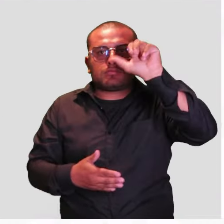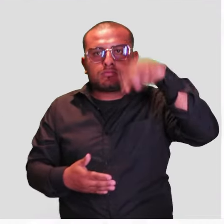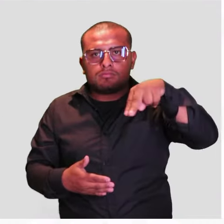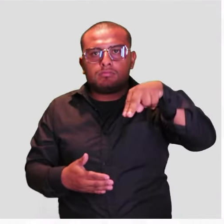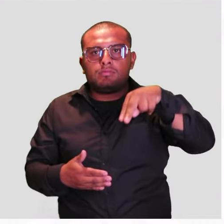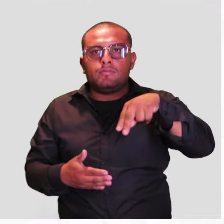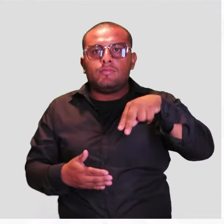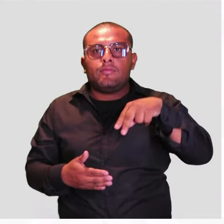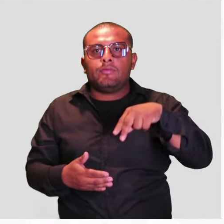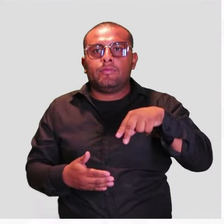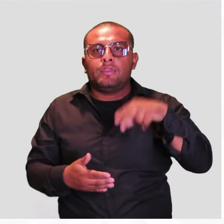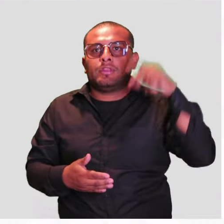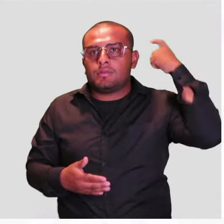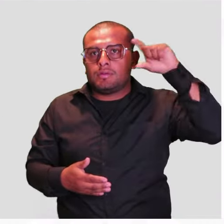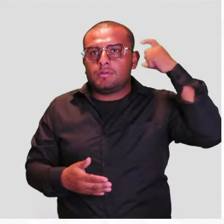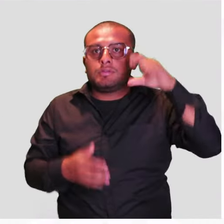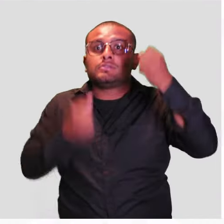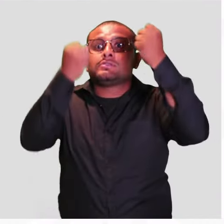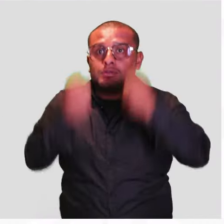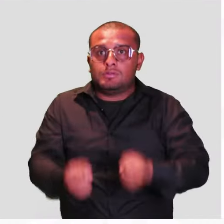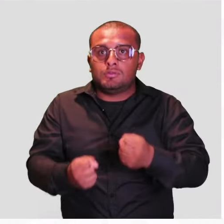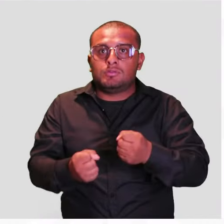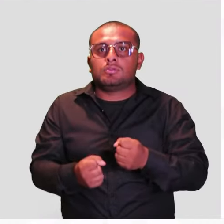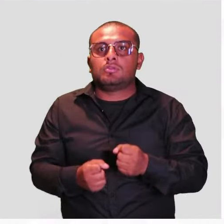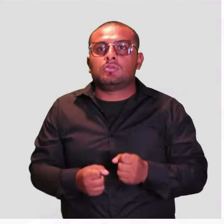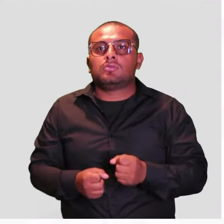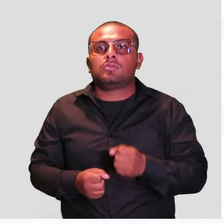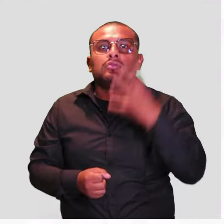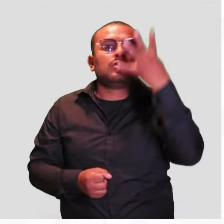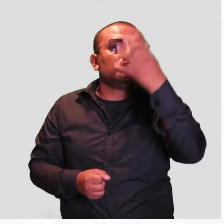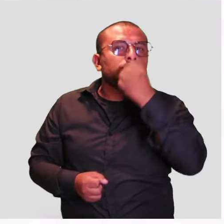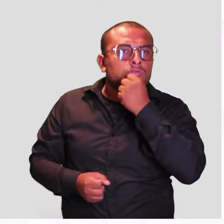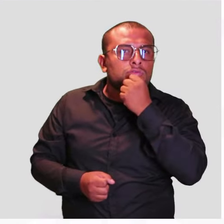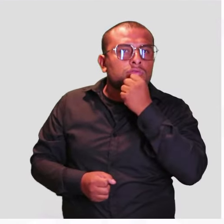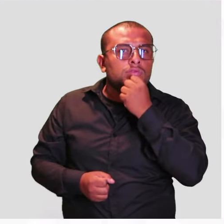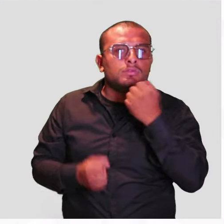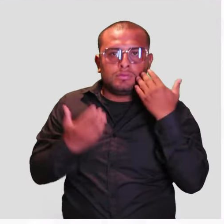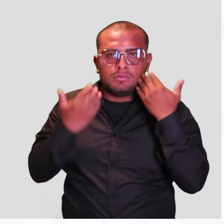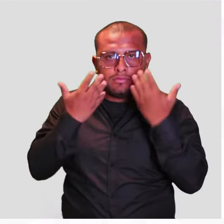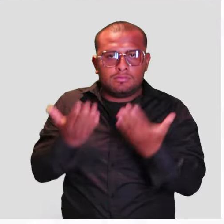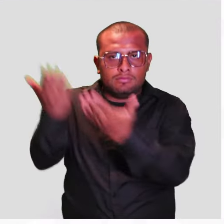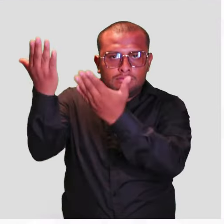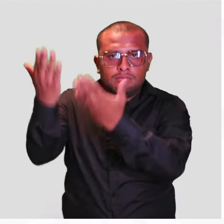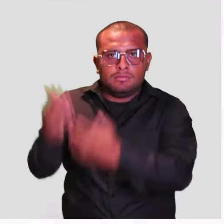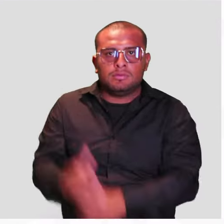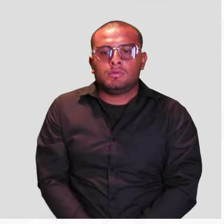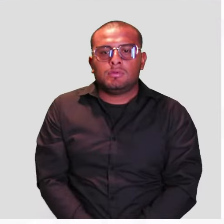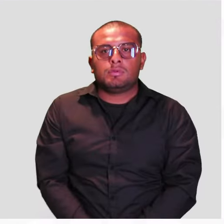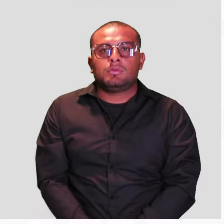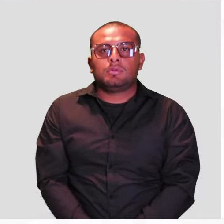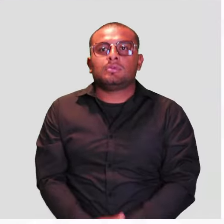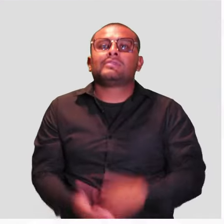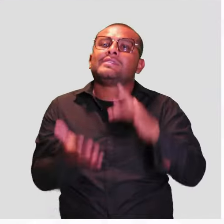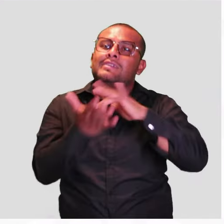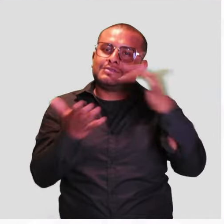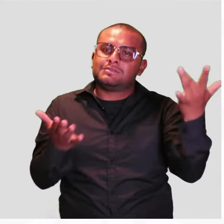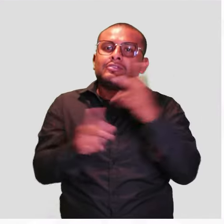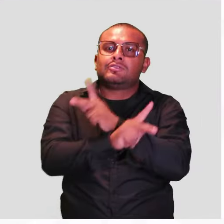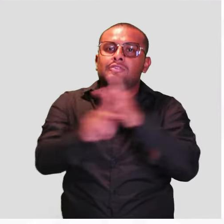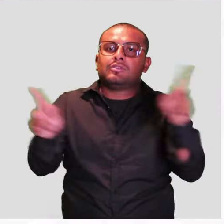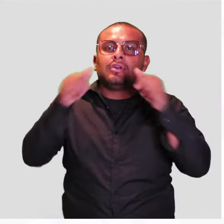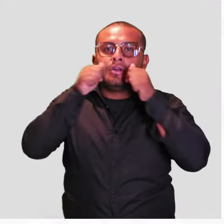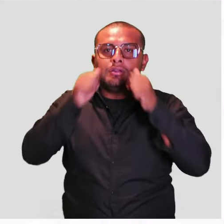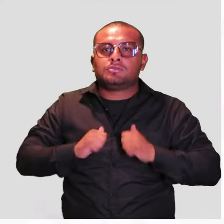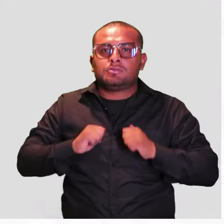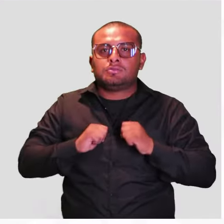Seguro, con 4, candidato, en esta bolsa de tiempo, lo escuchamos. Gracias a todos que nos están viendo y